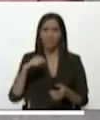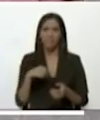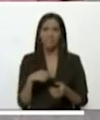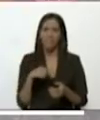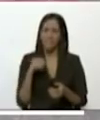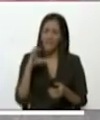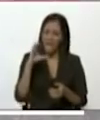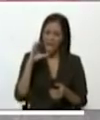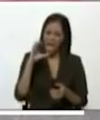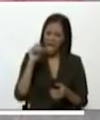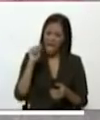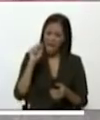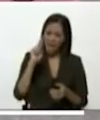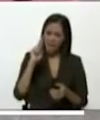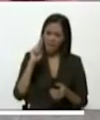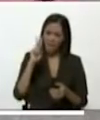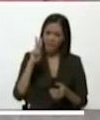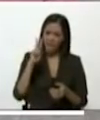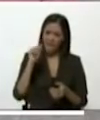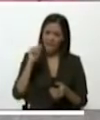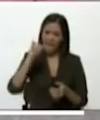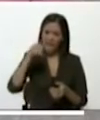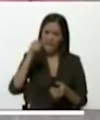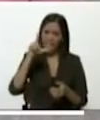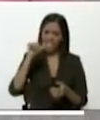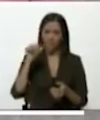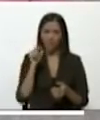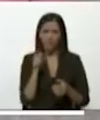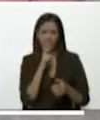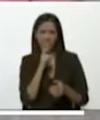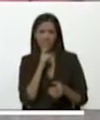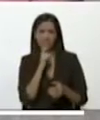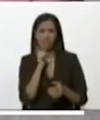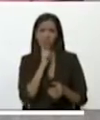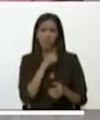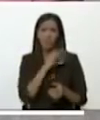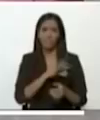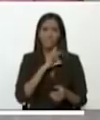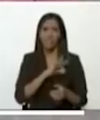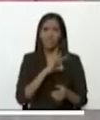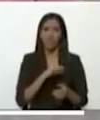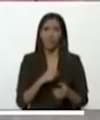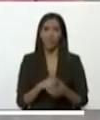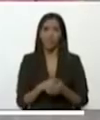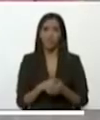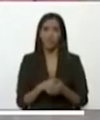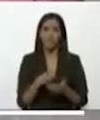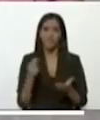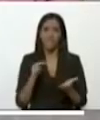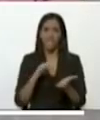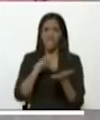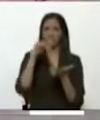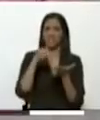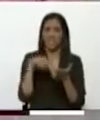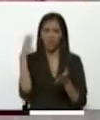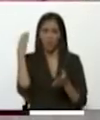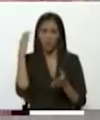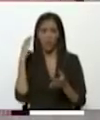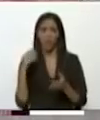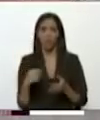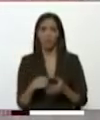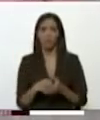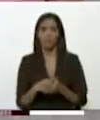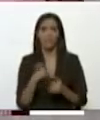Carvajalino, ¿qué se llama? Es que es un poquito difícil el nombre de este señor de nacionalidad colombiana,